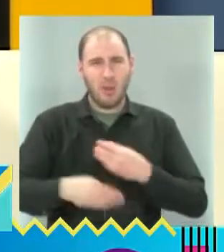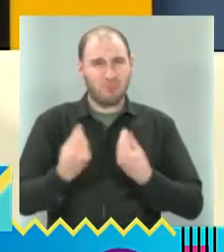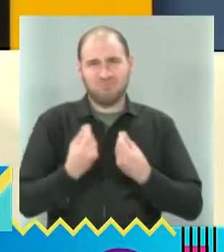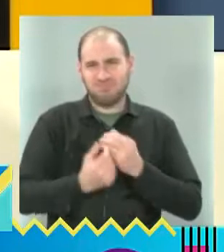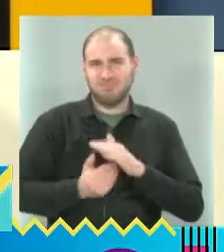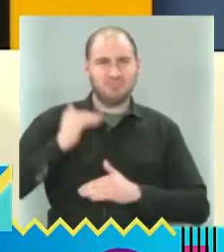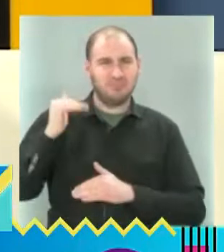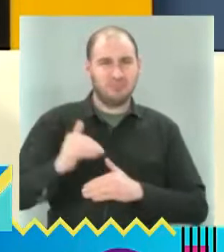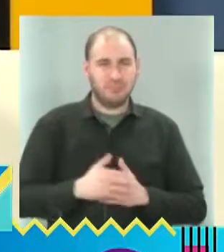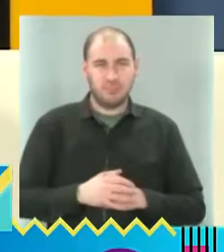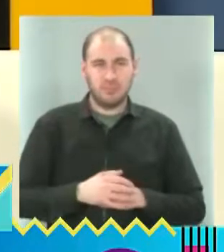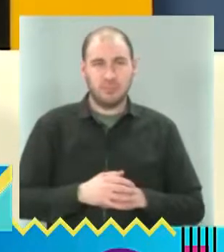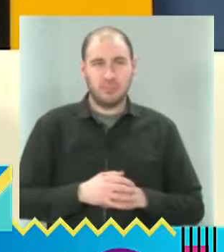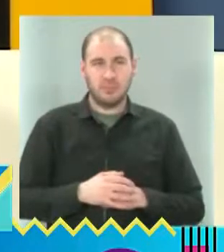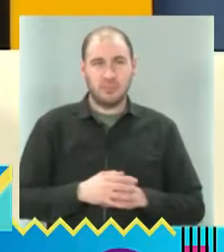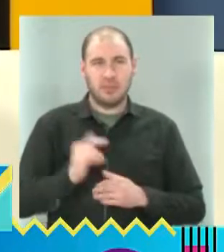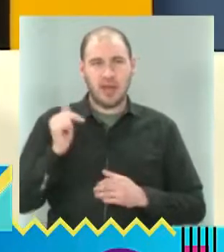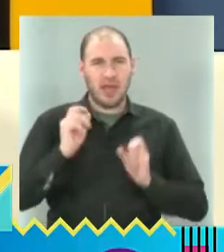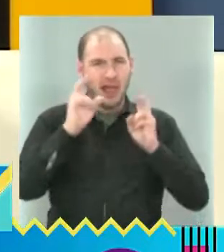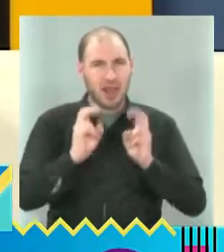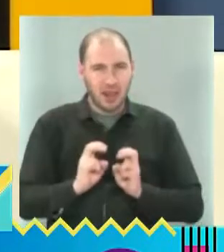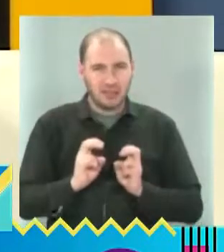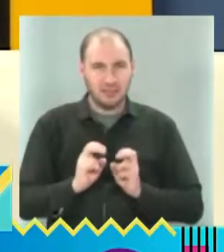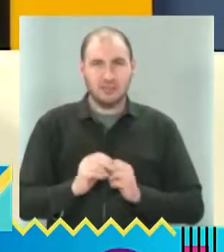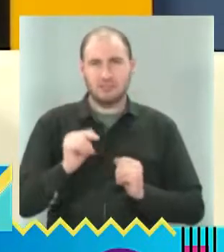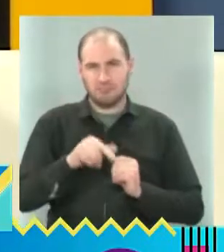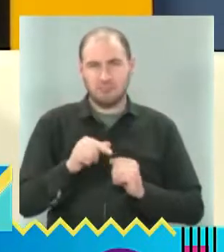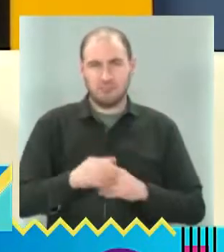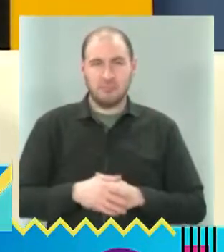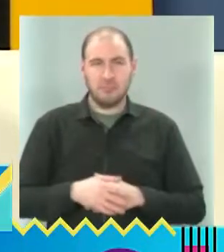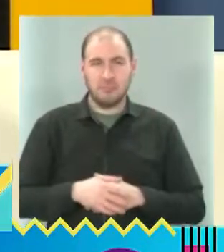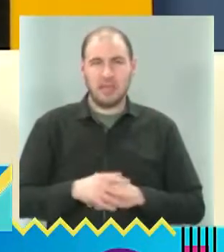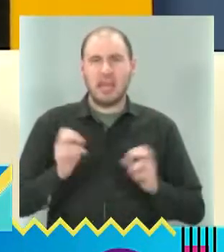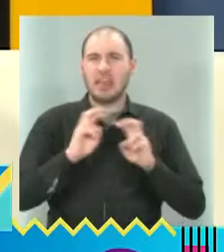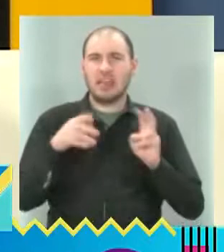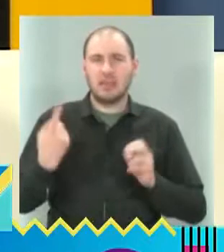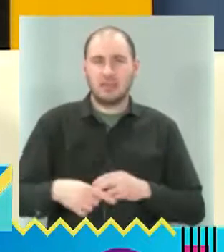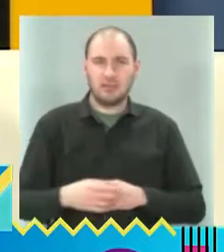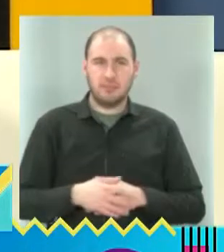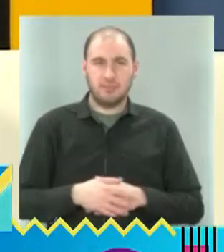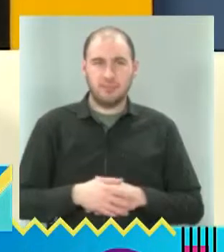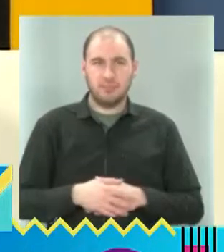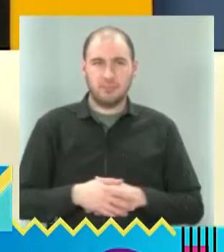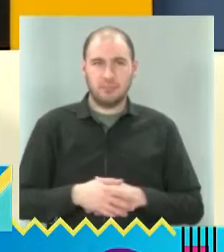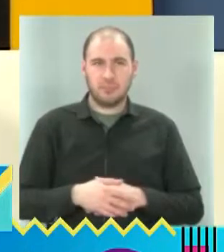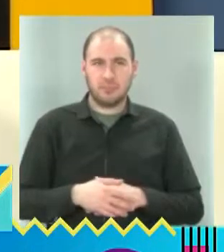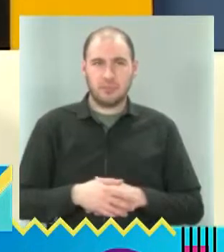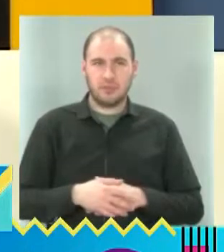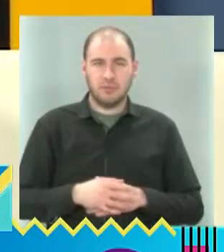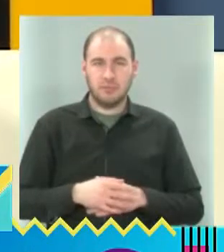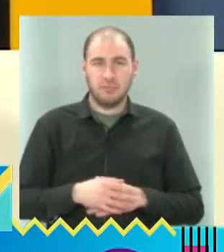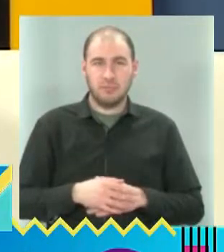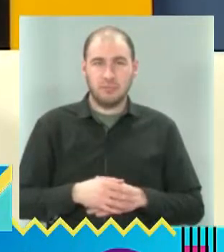discapacidad. Hay un pequeño análisis hecho por eso y que tiene que ver con esto de que